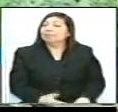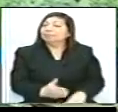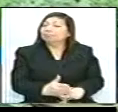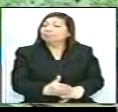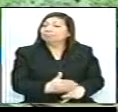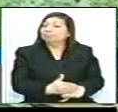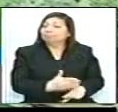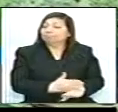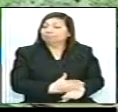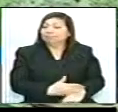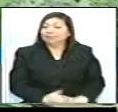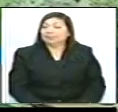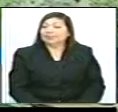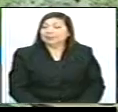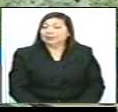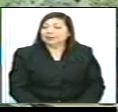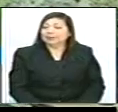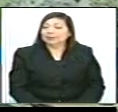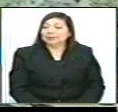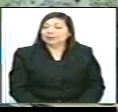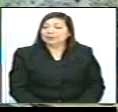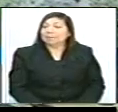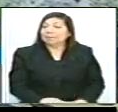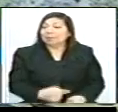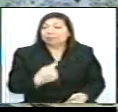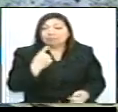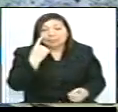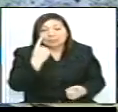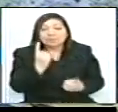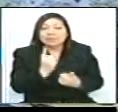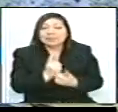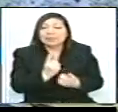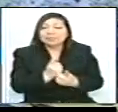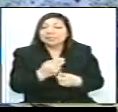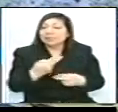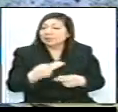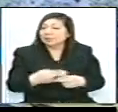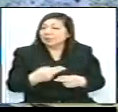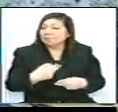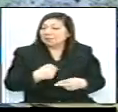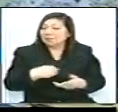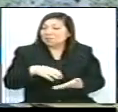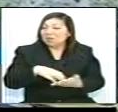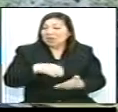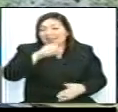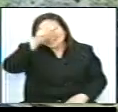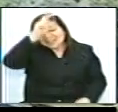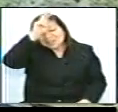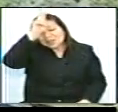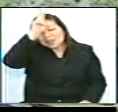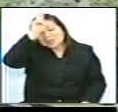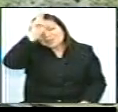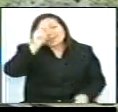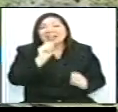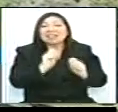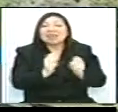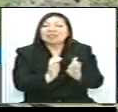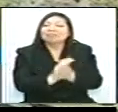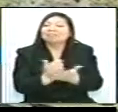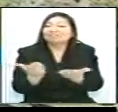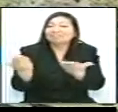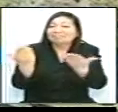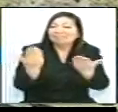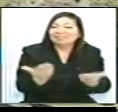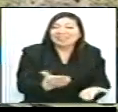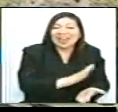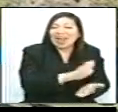desarrollar en el transcurso del día, y como siempre, a nombre de mi pueblo del Cusco, darles la más cordial